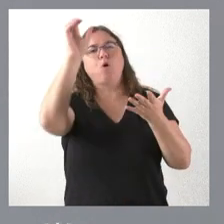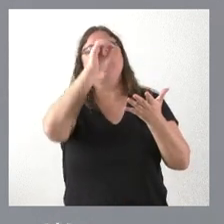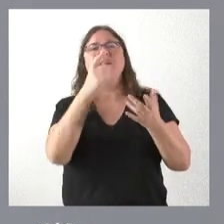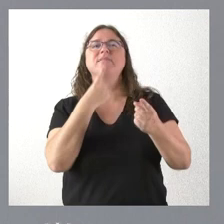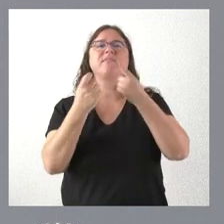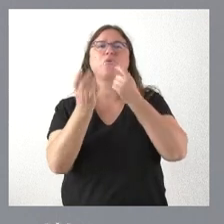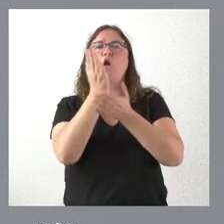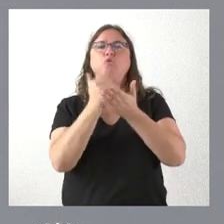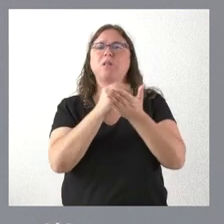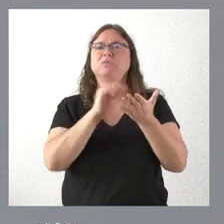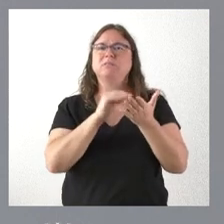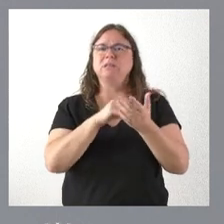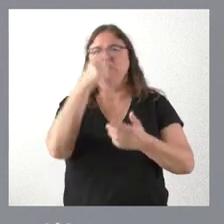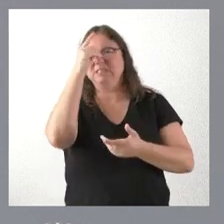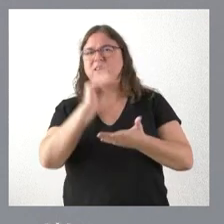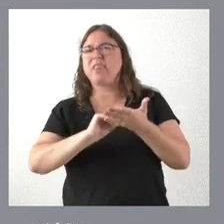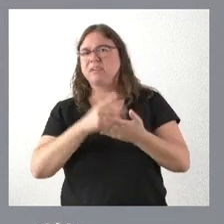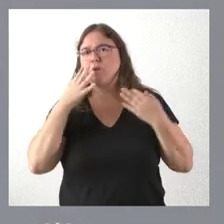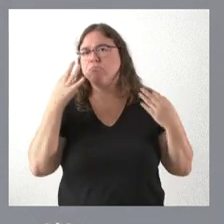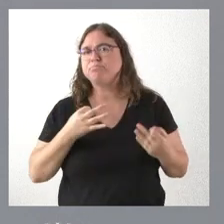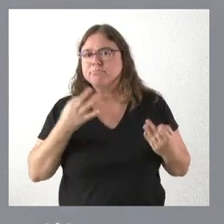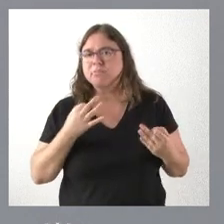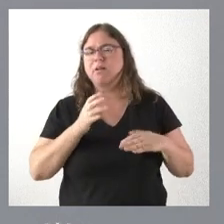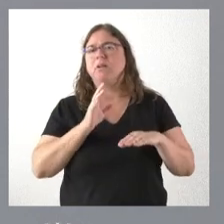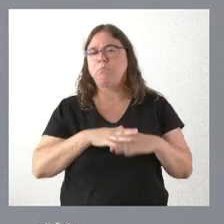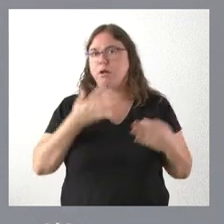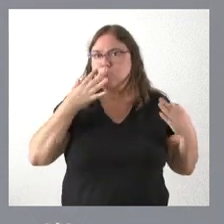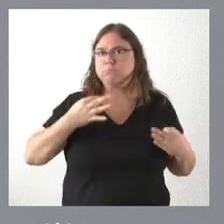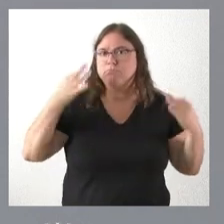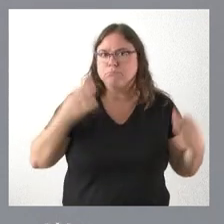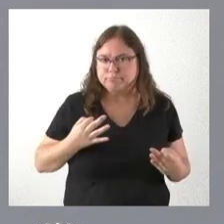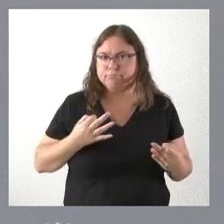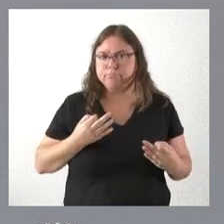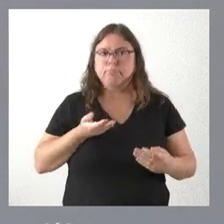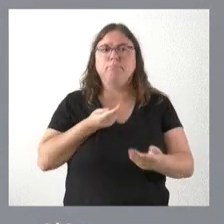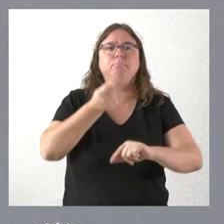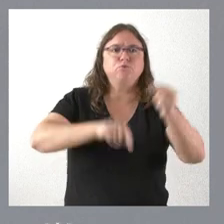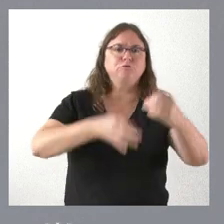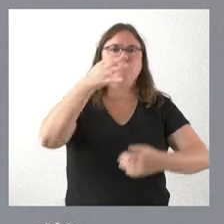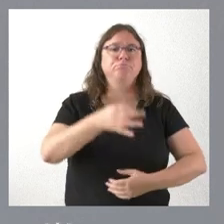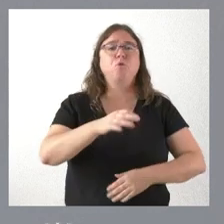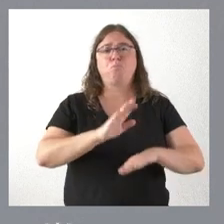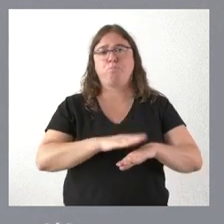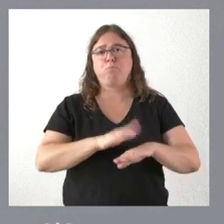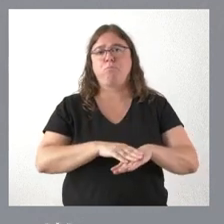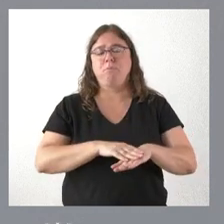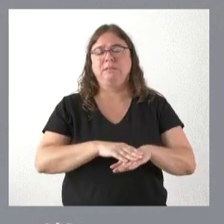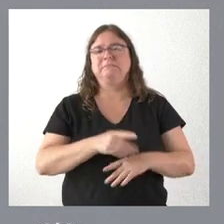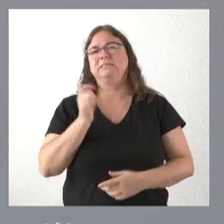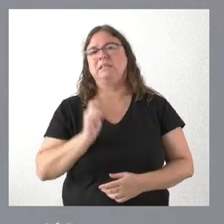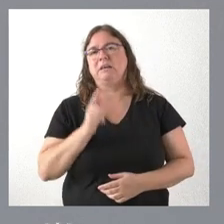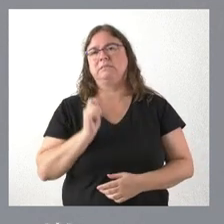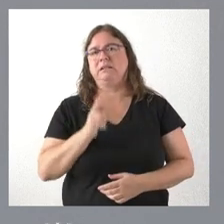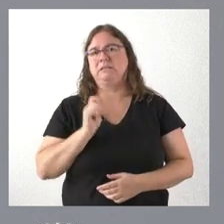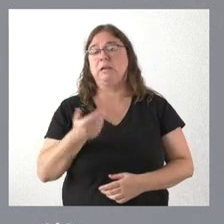comunidades autónomas de conocer datos más reales para asegurar la pronta presentación del presupuesto básicamente era muy habitual que